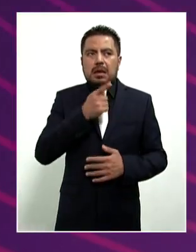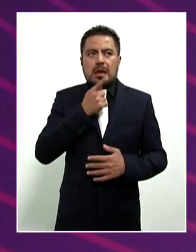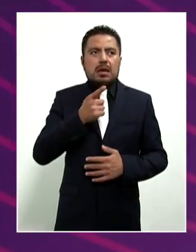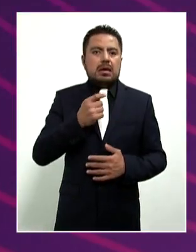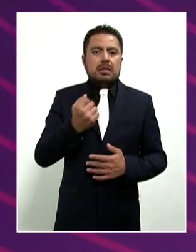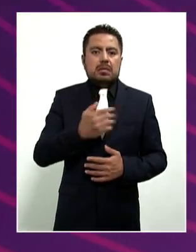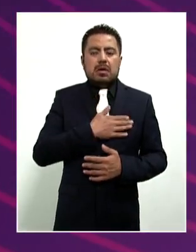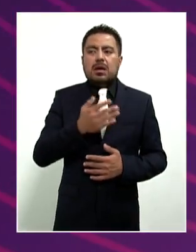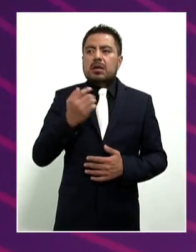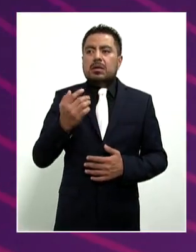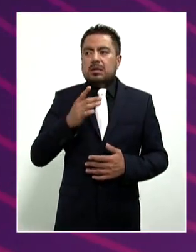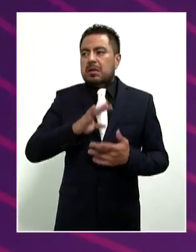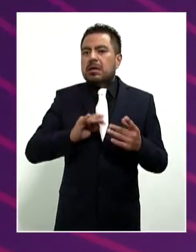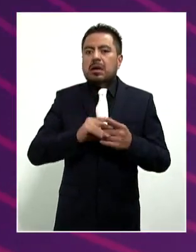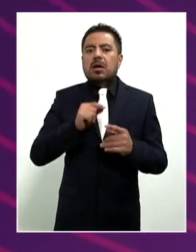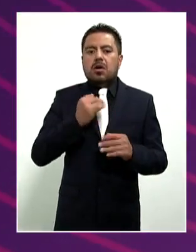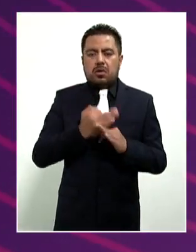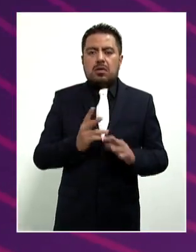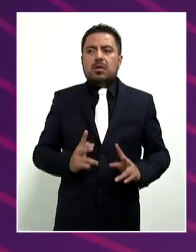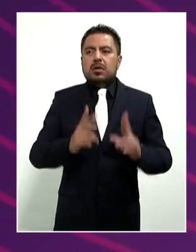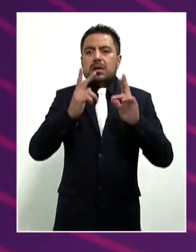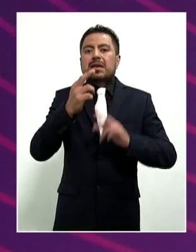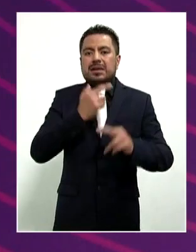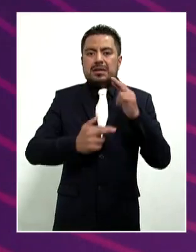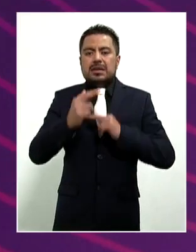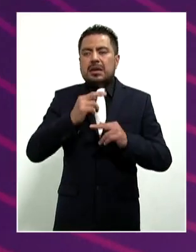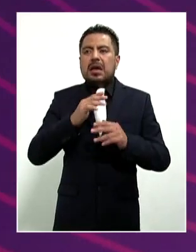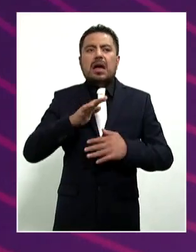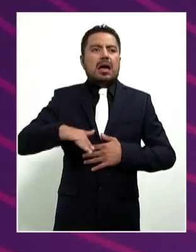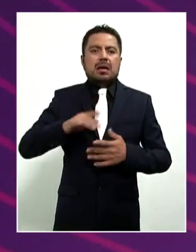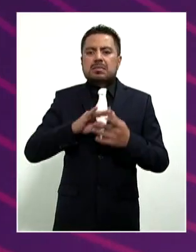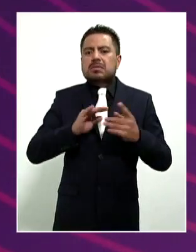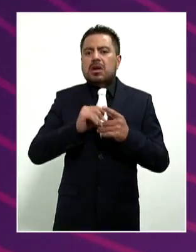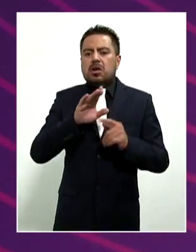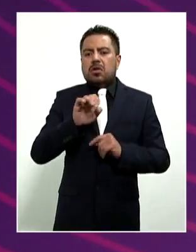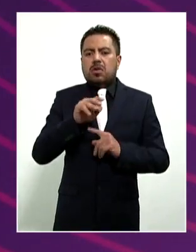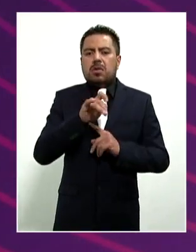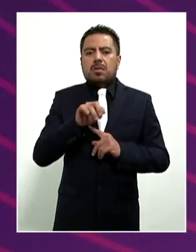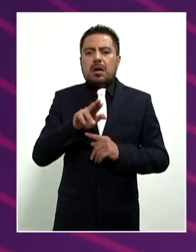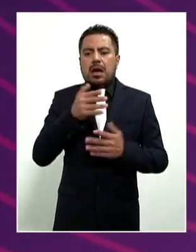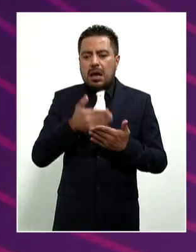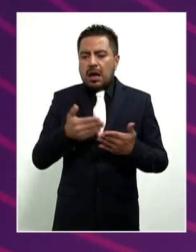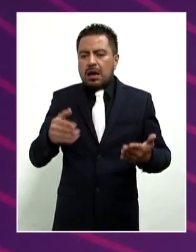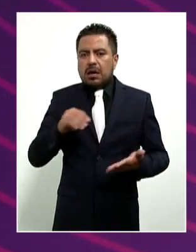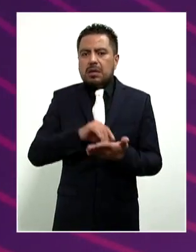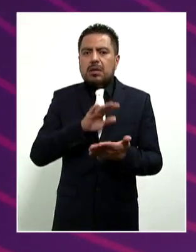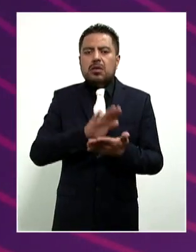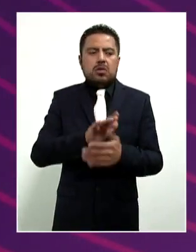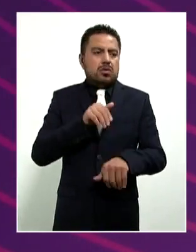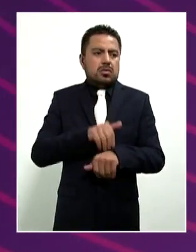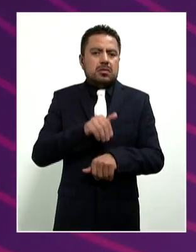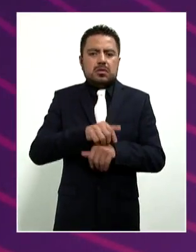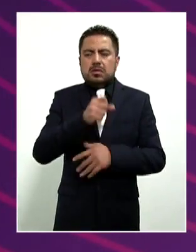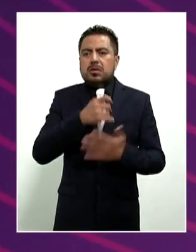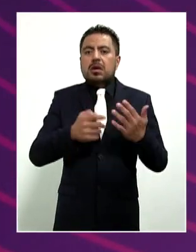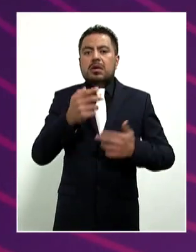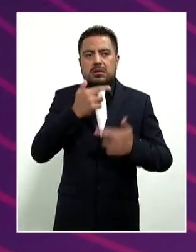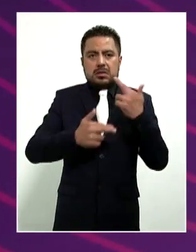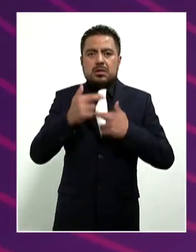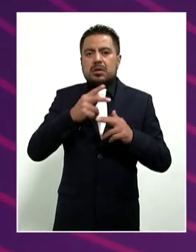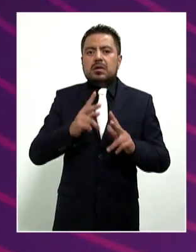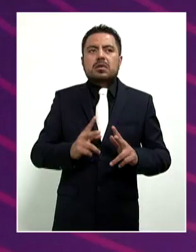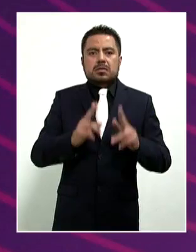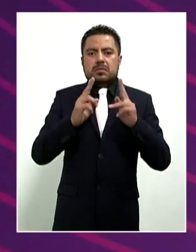mencionas. Vamos a ir a una pausa y vamos a regresar justamente a hablar un poco de la Comar, de la situación actual y de las cifras. Volvemos, no se vayan, con